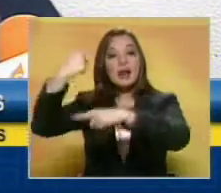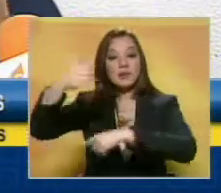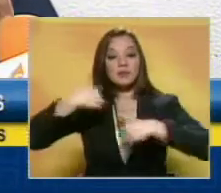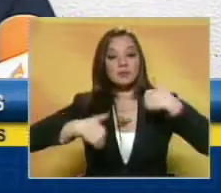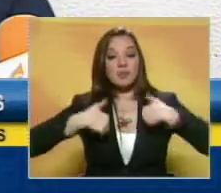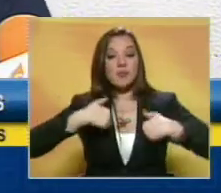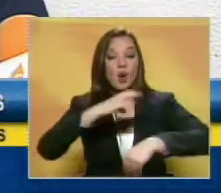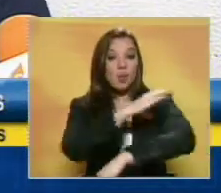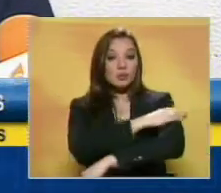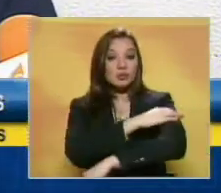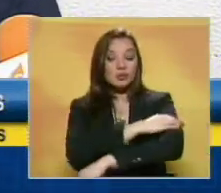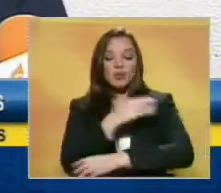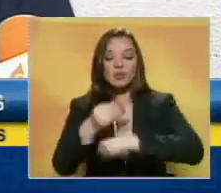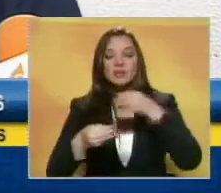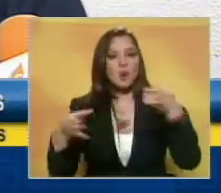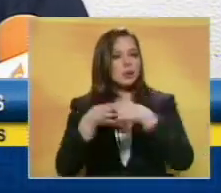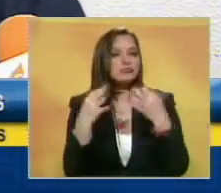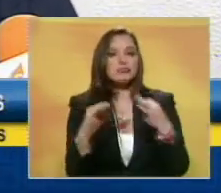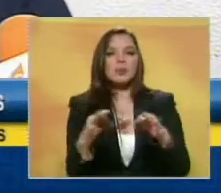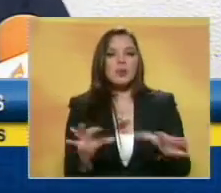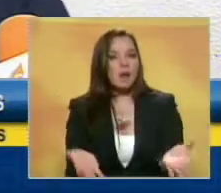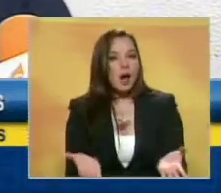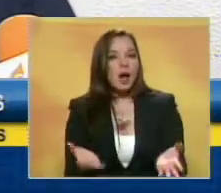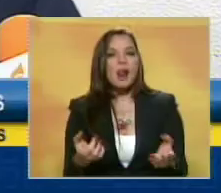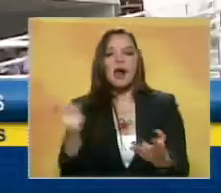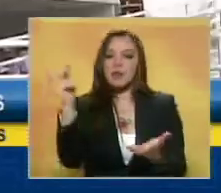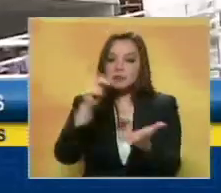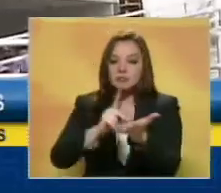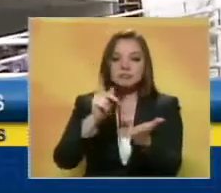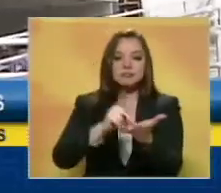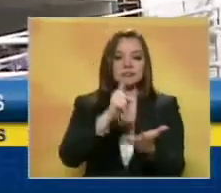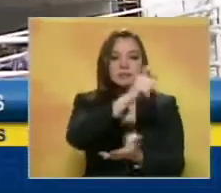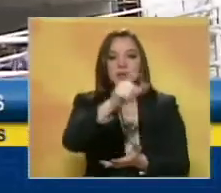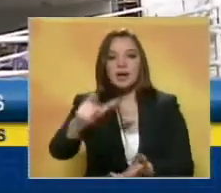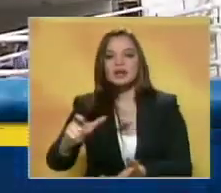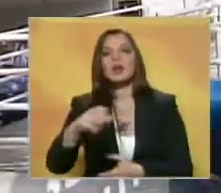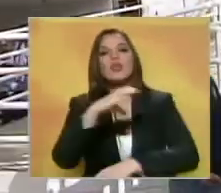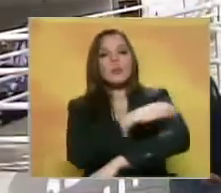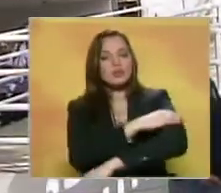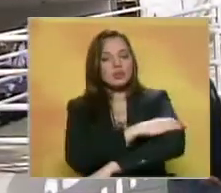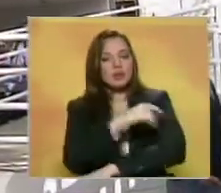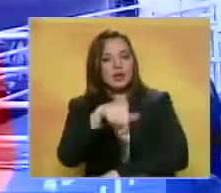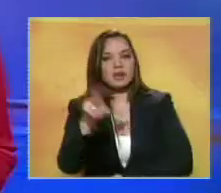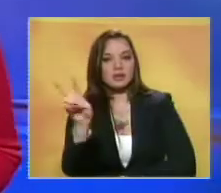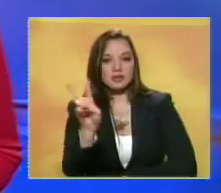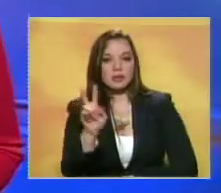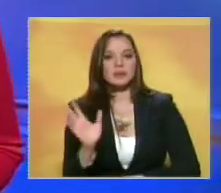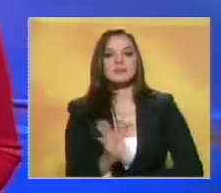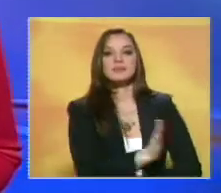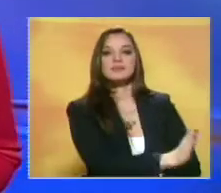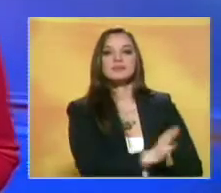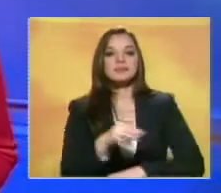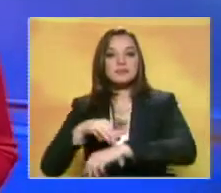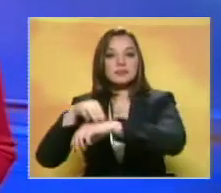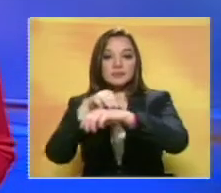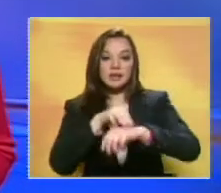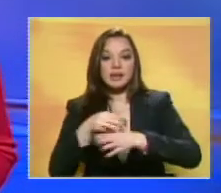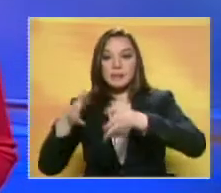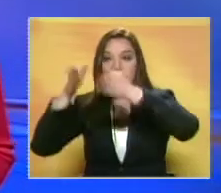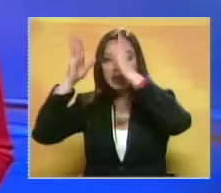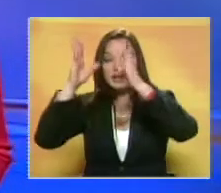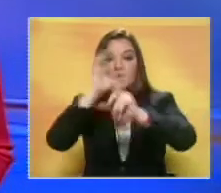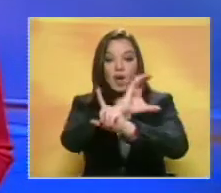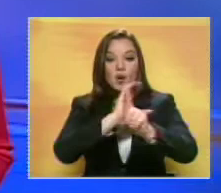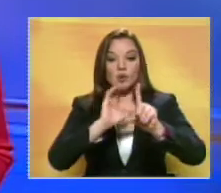MUD realizará su reunión ordinaria que contará con la presencia de los principales actores políticos opositores del país. El Ministerio para la